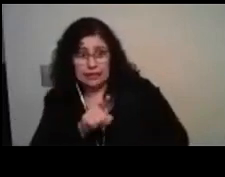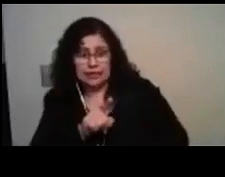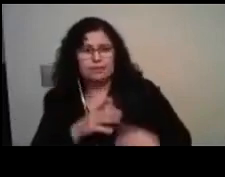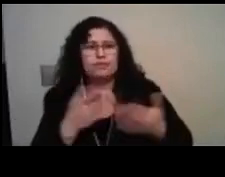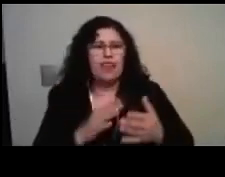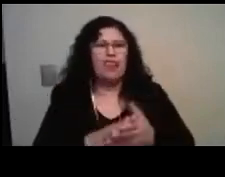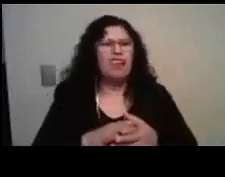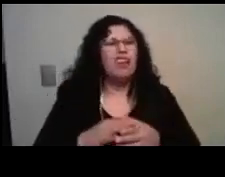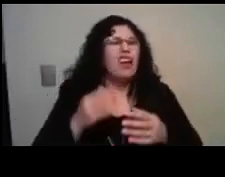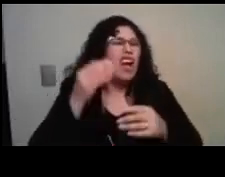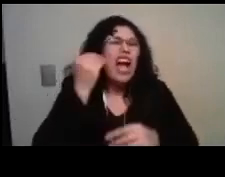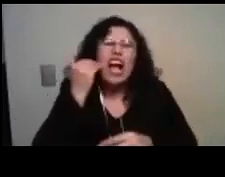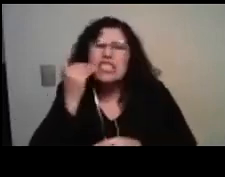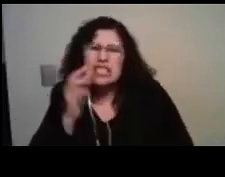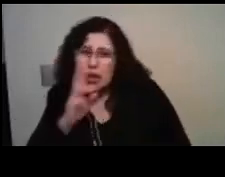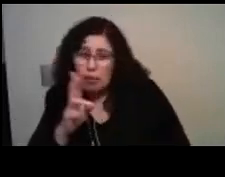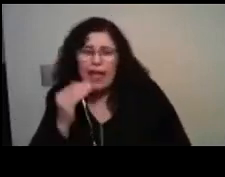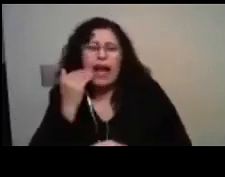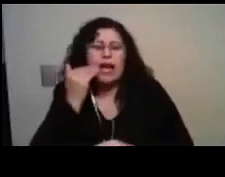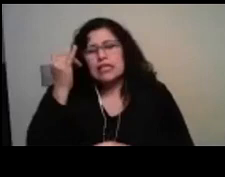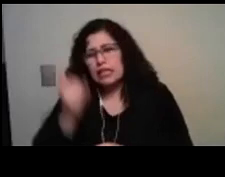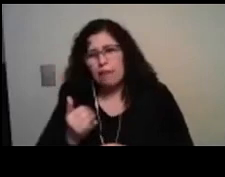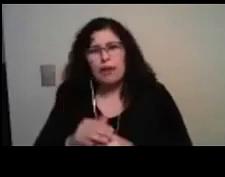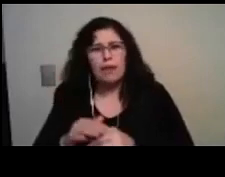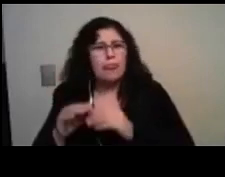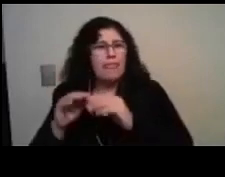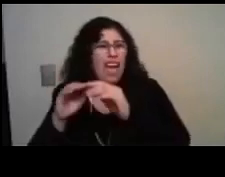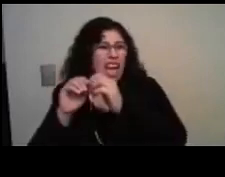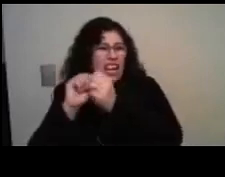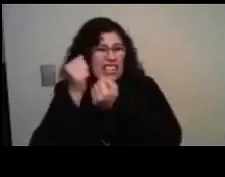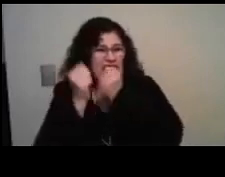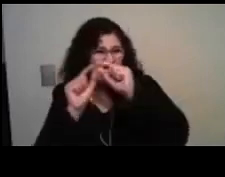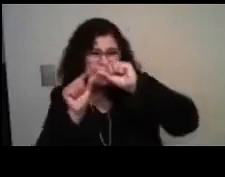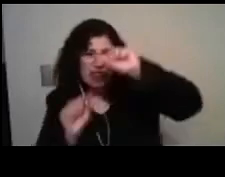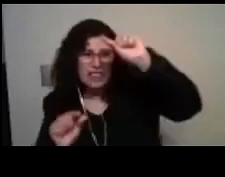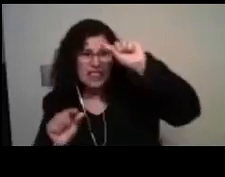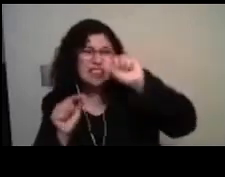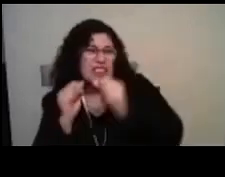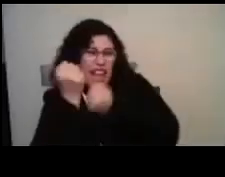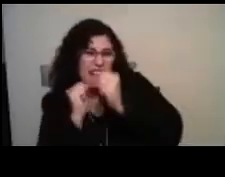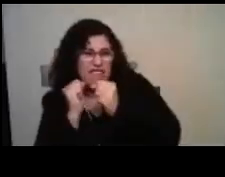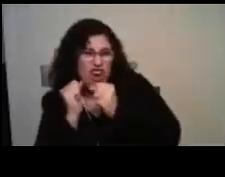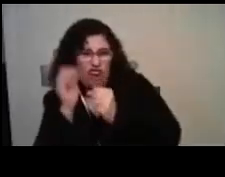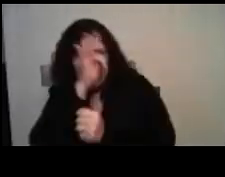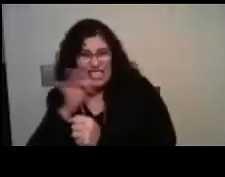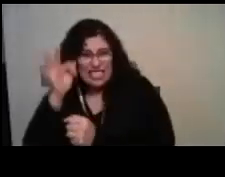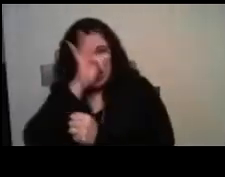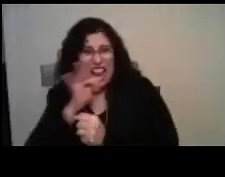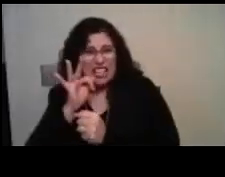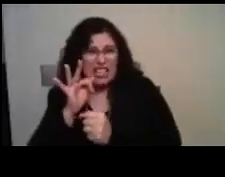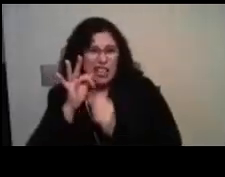periféricas, que tienen que ver con una alteración en el nervio facial que es generalmente idiopática, ¿ya? Y